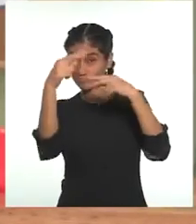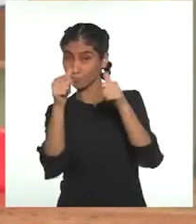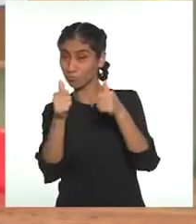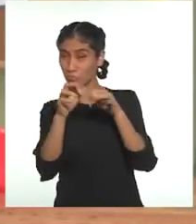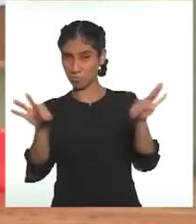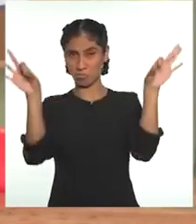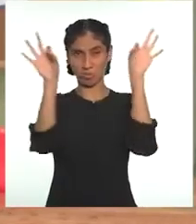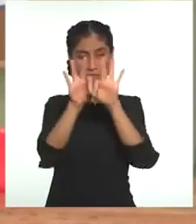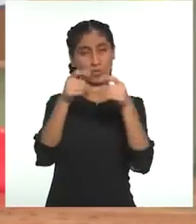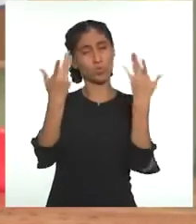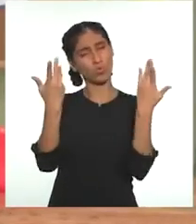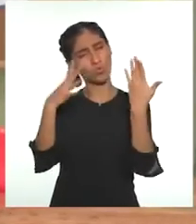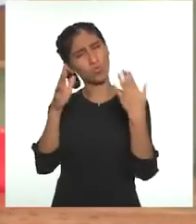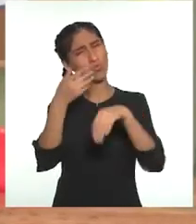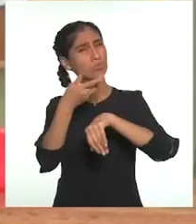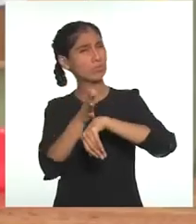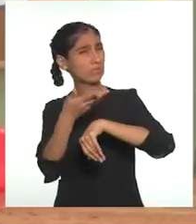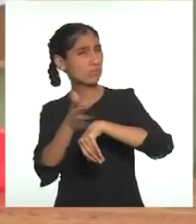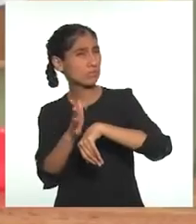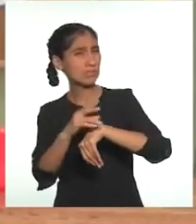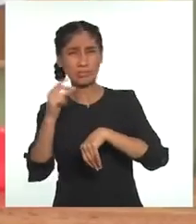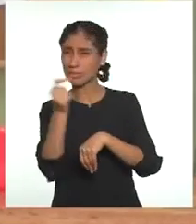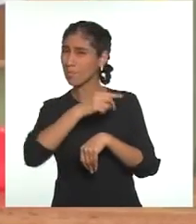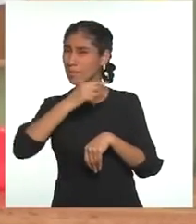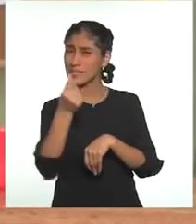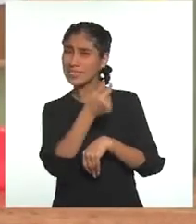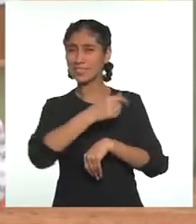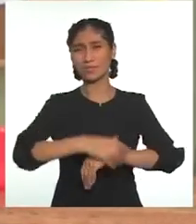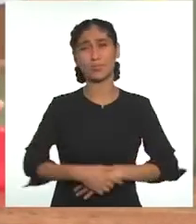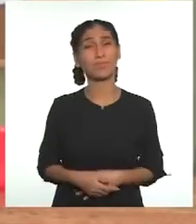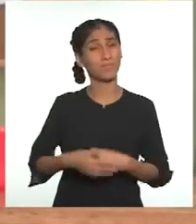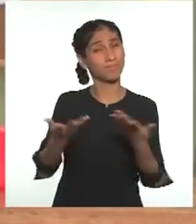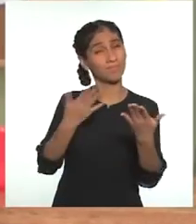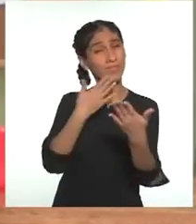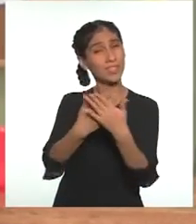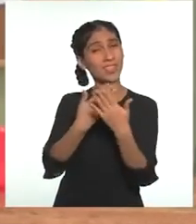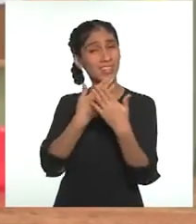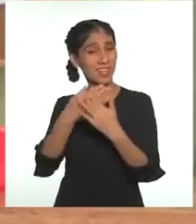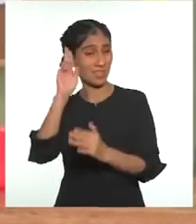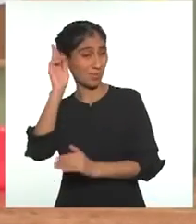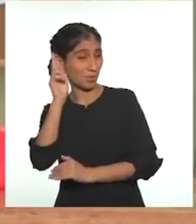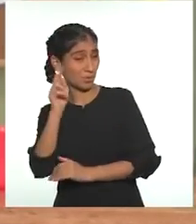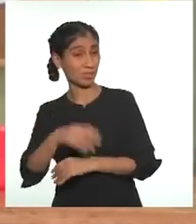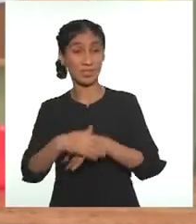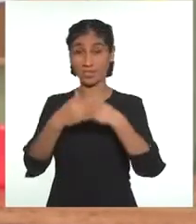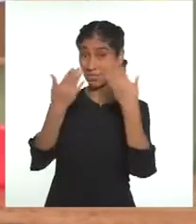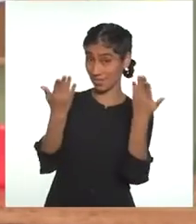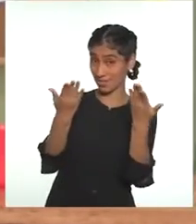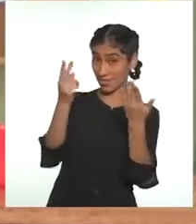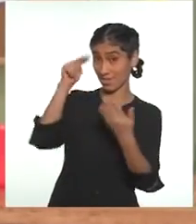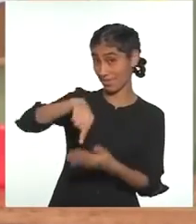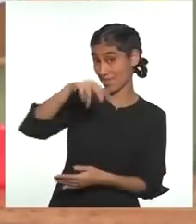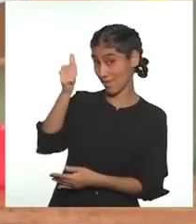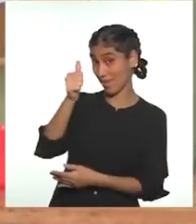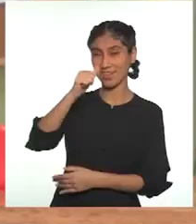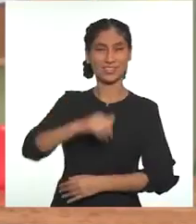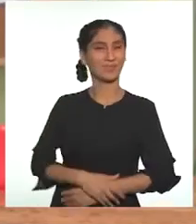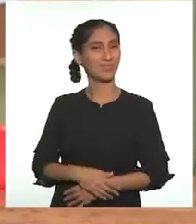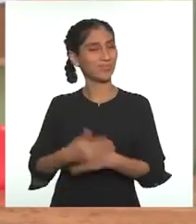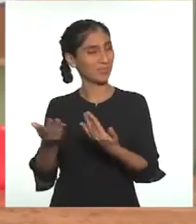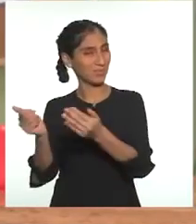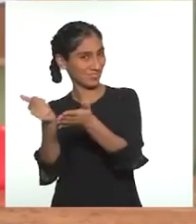programa! ¡Uf! Ya es hora de despedirnos. El tiempo se ha pasado rapidísimo. Muchas gracias, profesor. Y